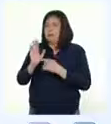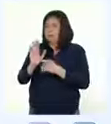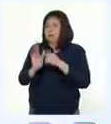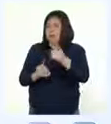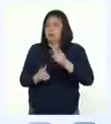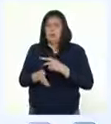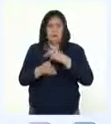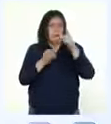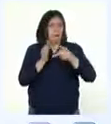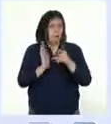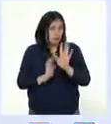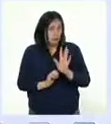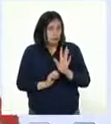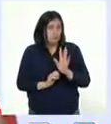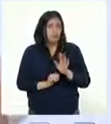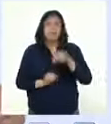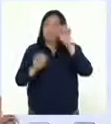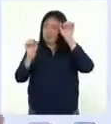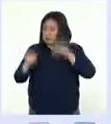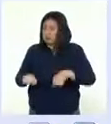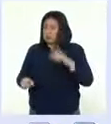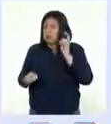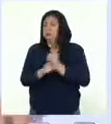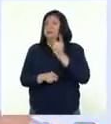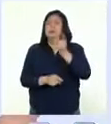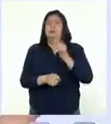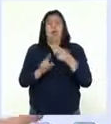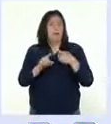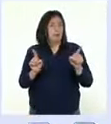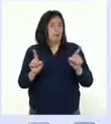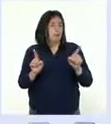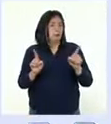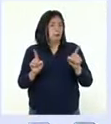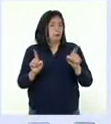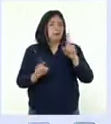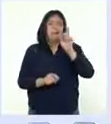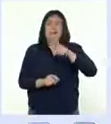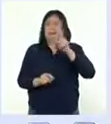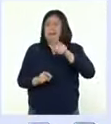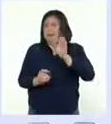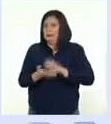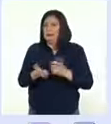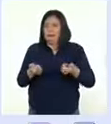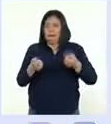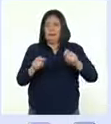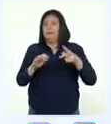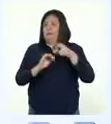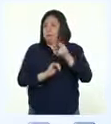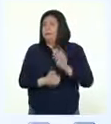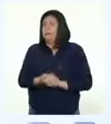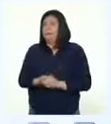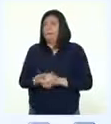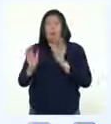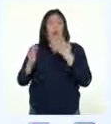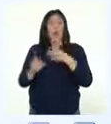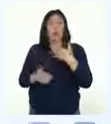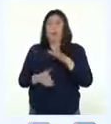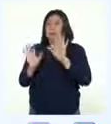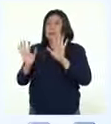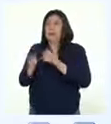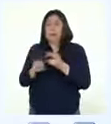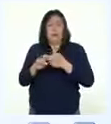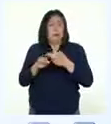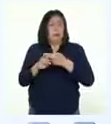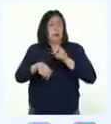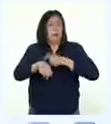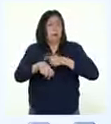presentar un especialista, profesora? Exacto. Pero antes necesitamos una pausa. ¡Uy, ya!